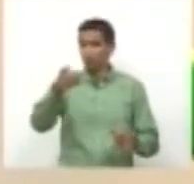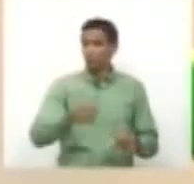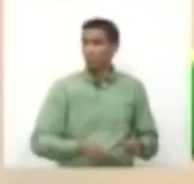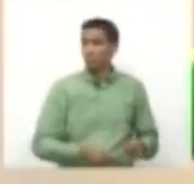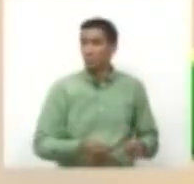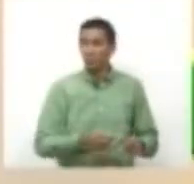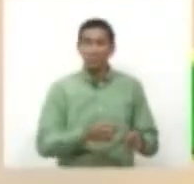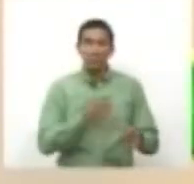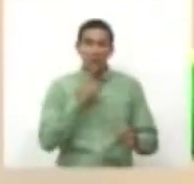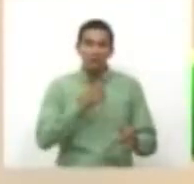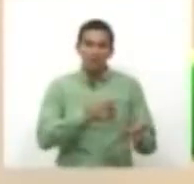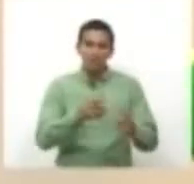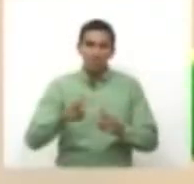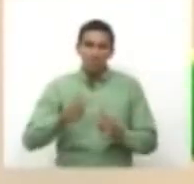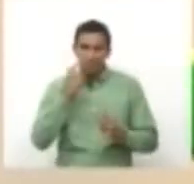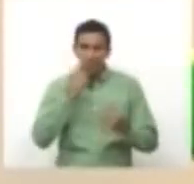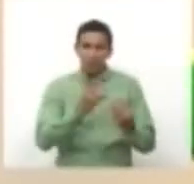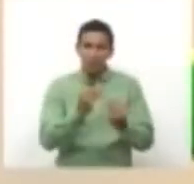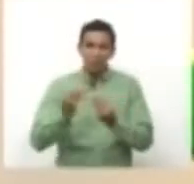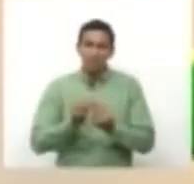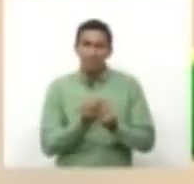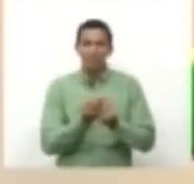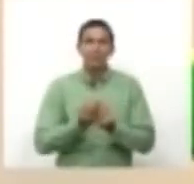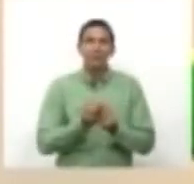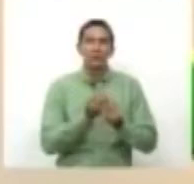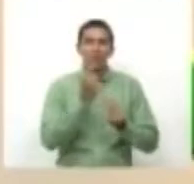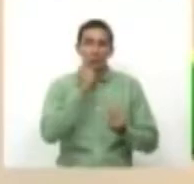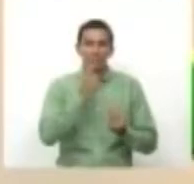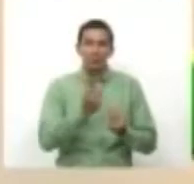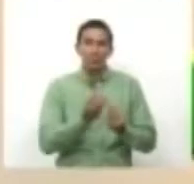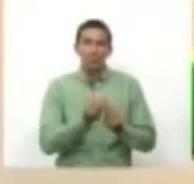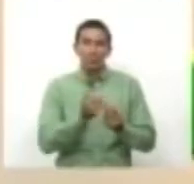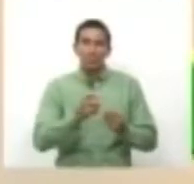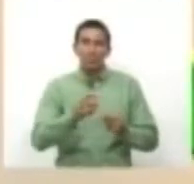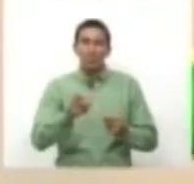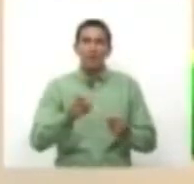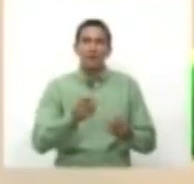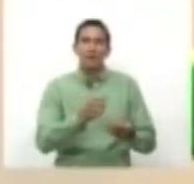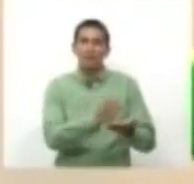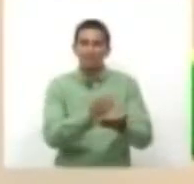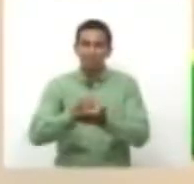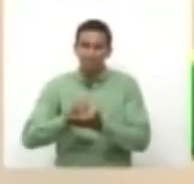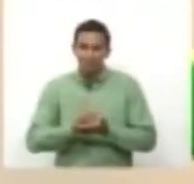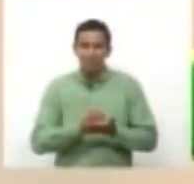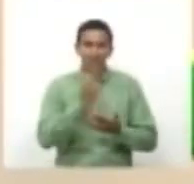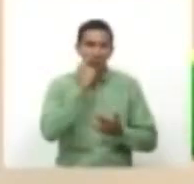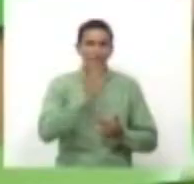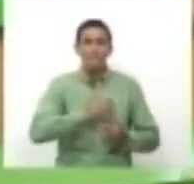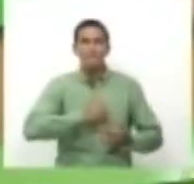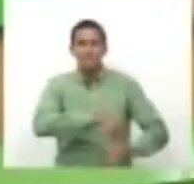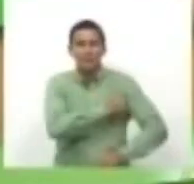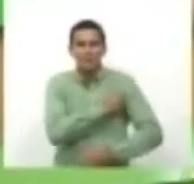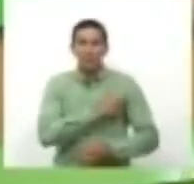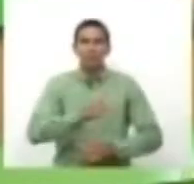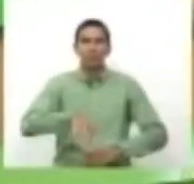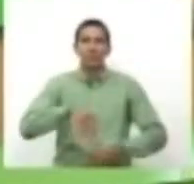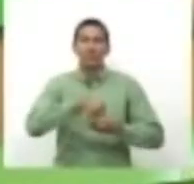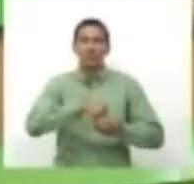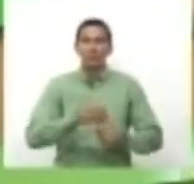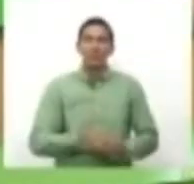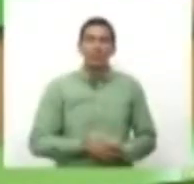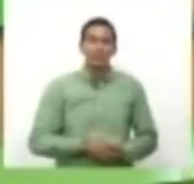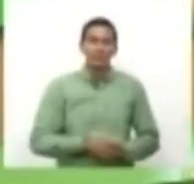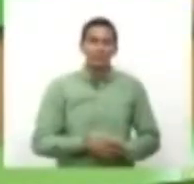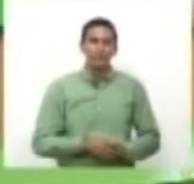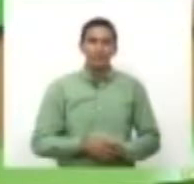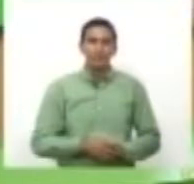Seguridad, realizado el día miércoles con la presencia de miembros de los ministerios del Interior y de Defensa. La policía cesó un